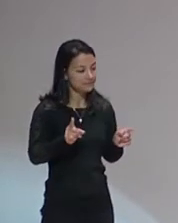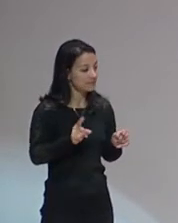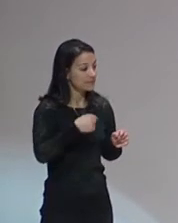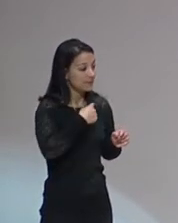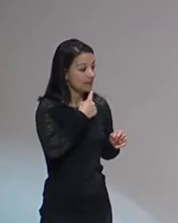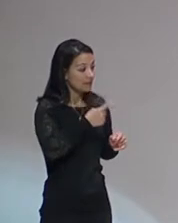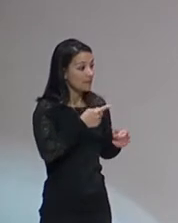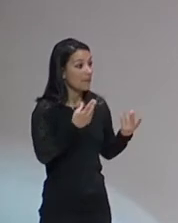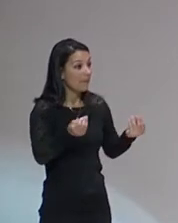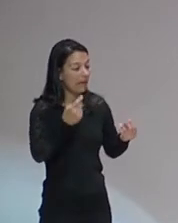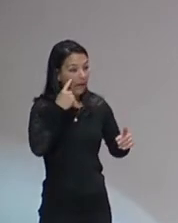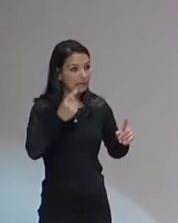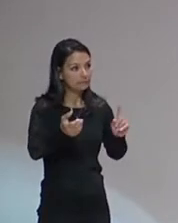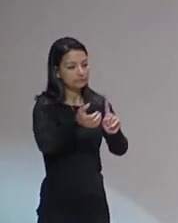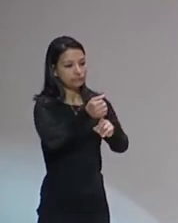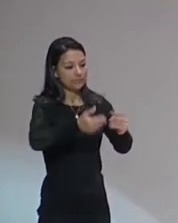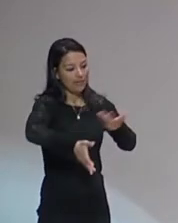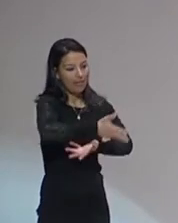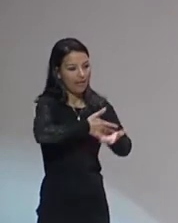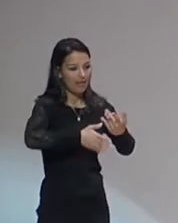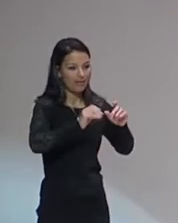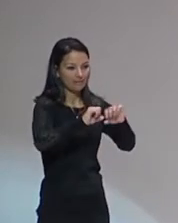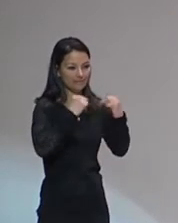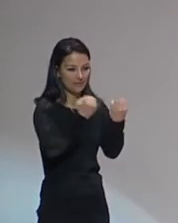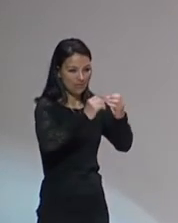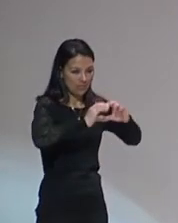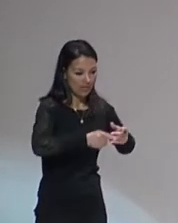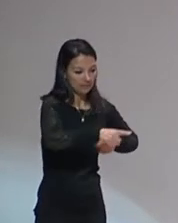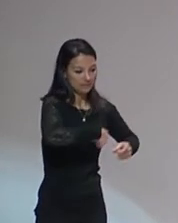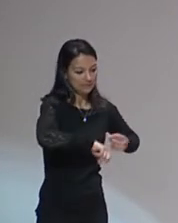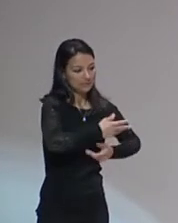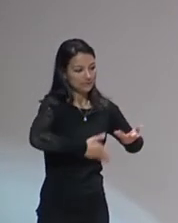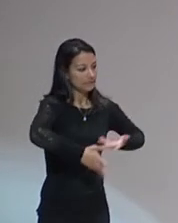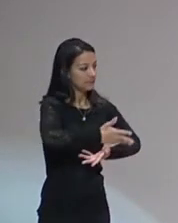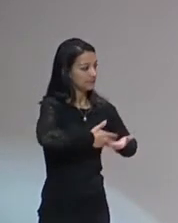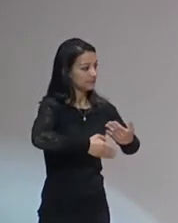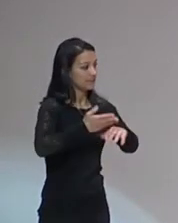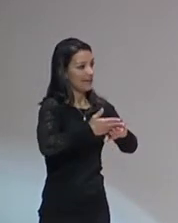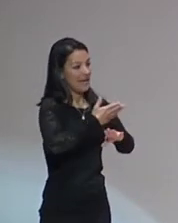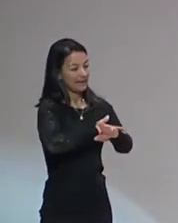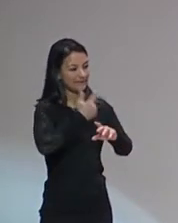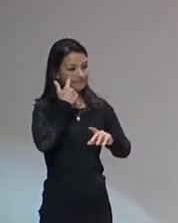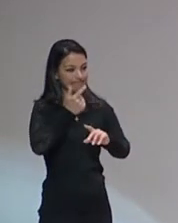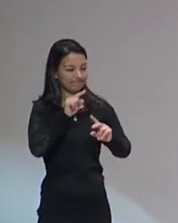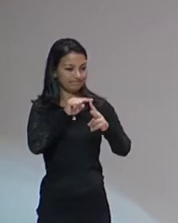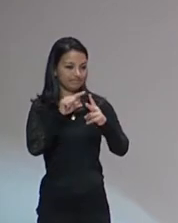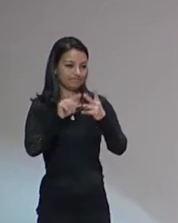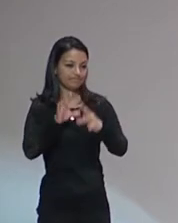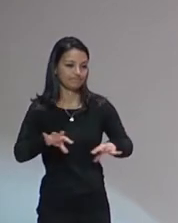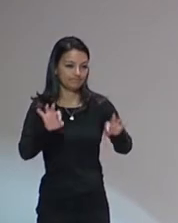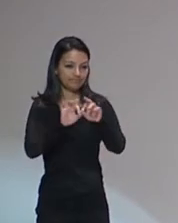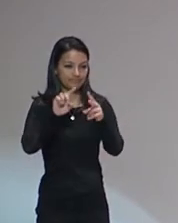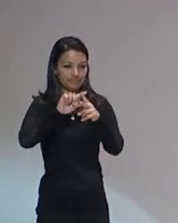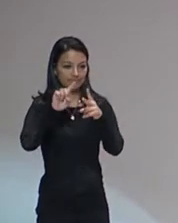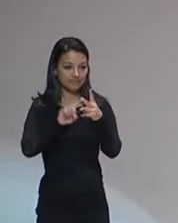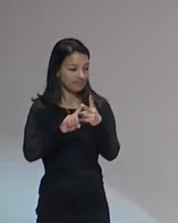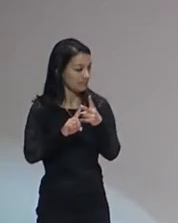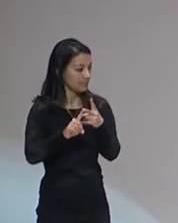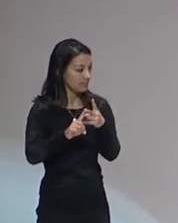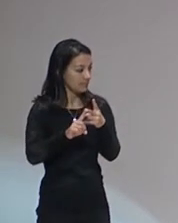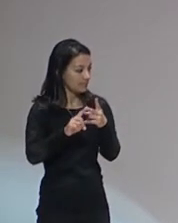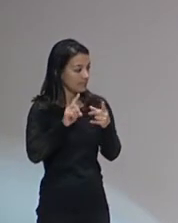la cooperación en las aulas de clases tenemos que eliminar dos cosas importantes. La